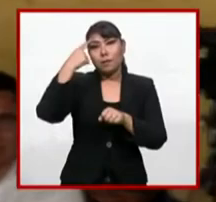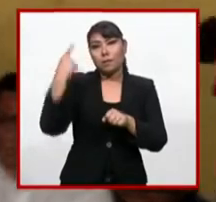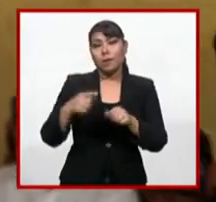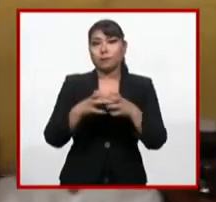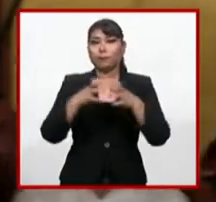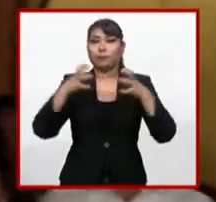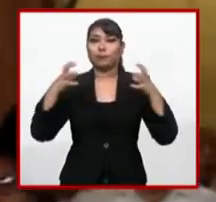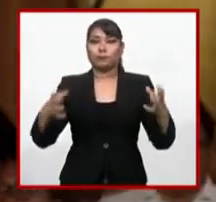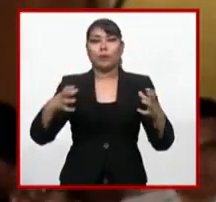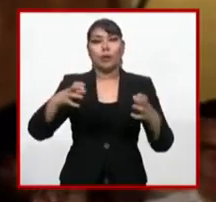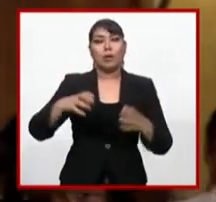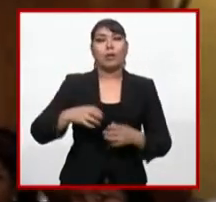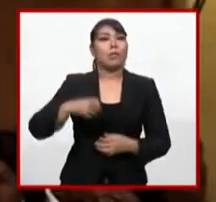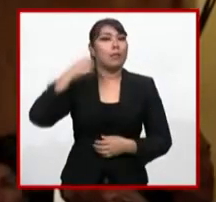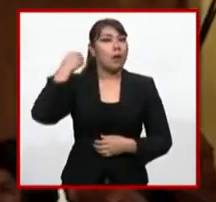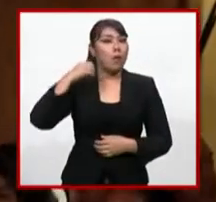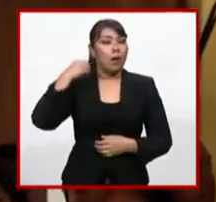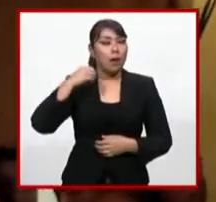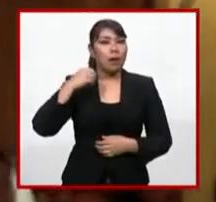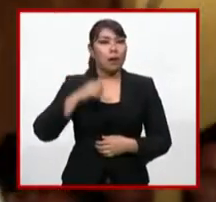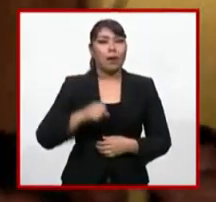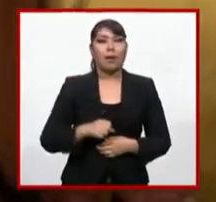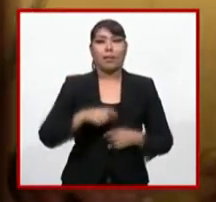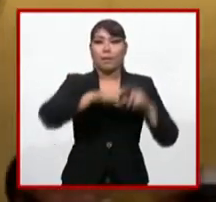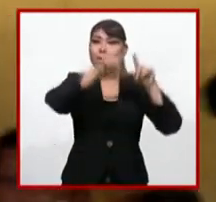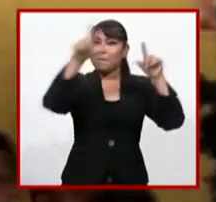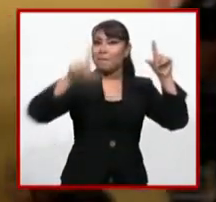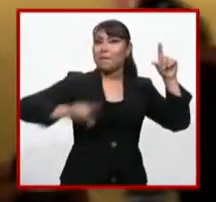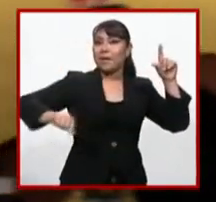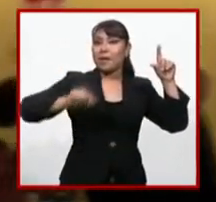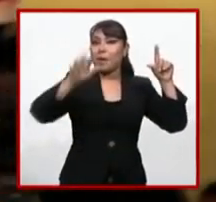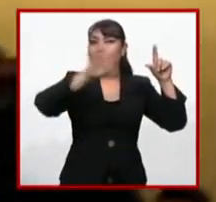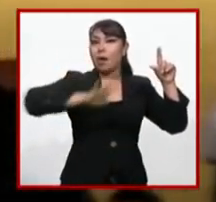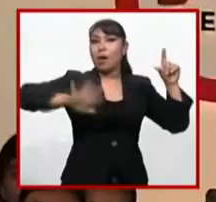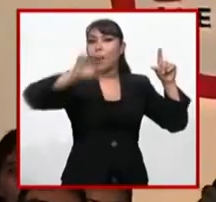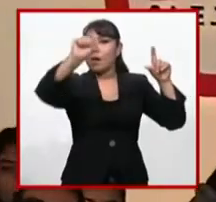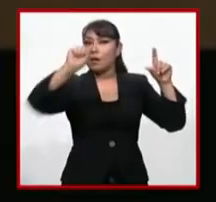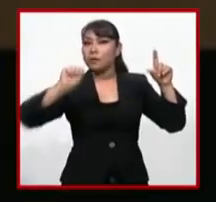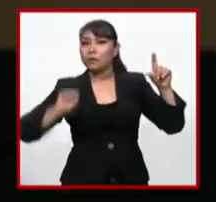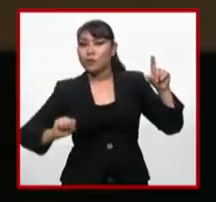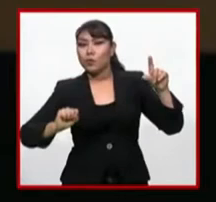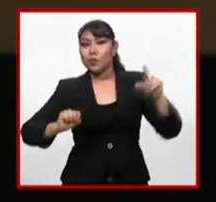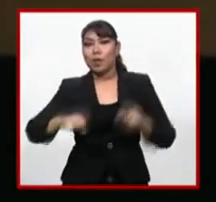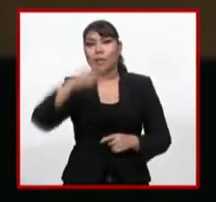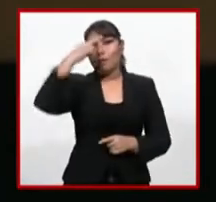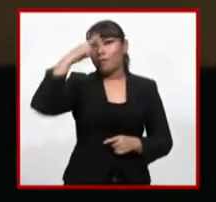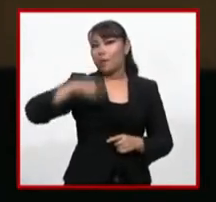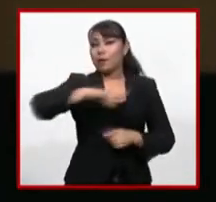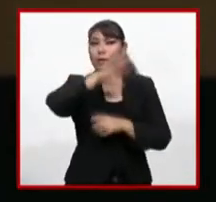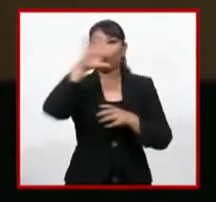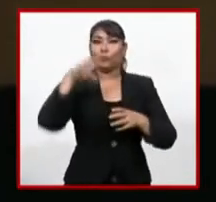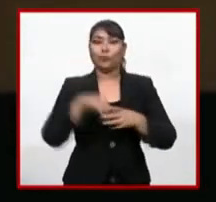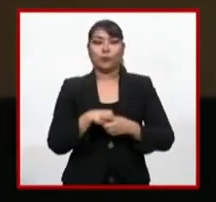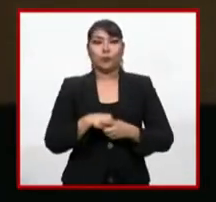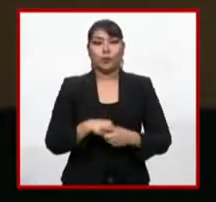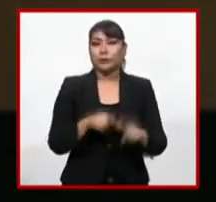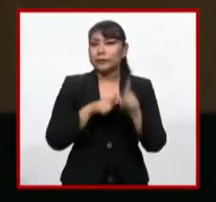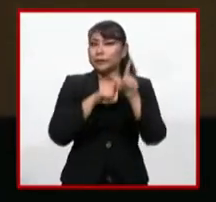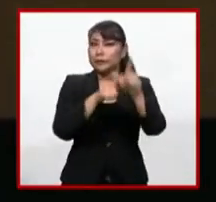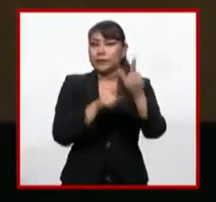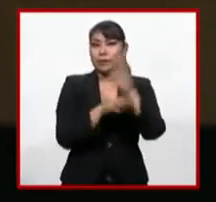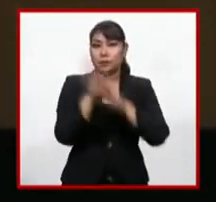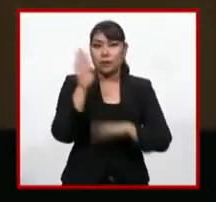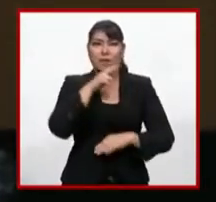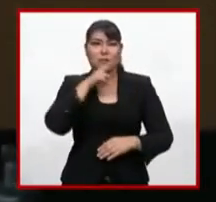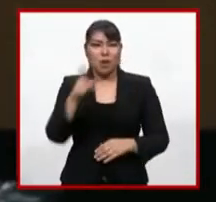de Oaxaca, no del sureste, sino de México. Yo le he preguntado a la gente, ¿es mejor Nuevo León